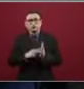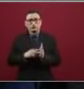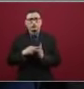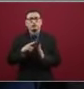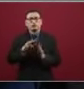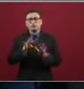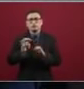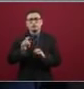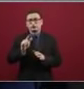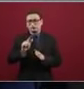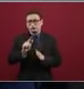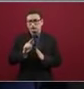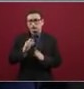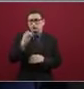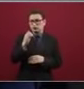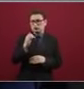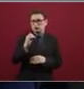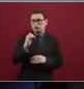2,917, octubre